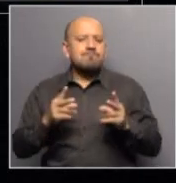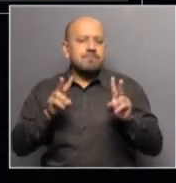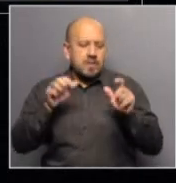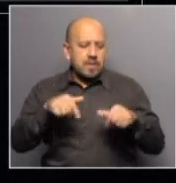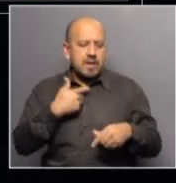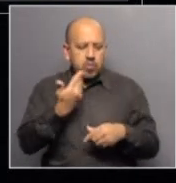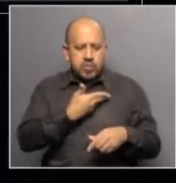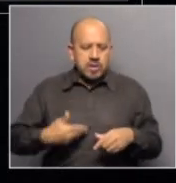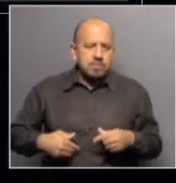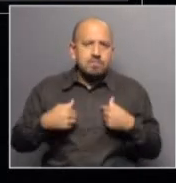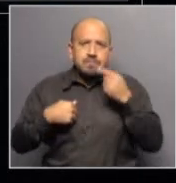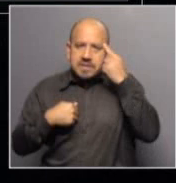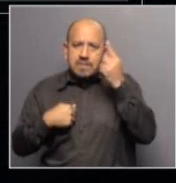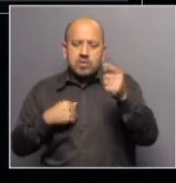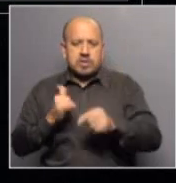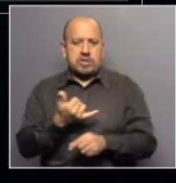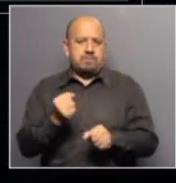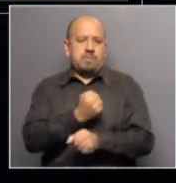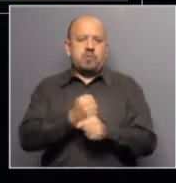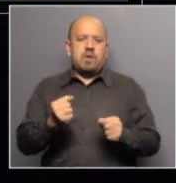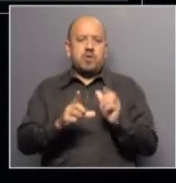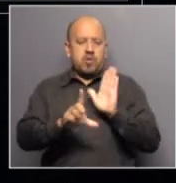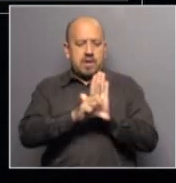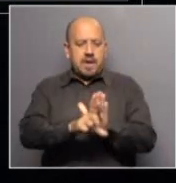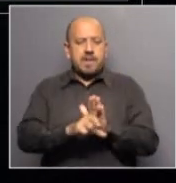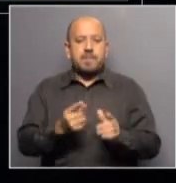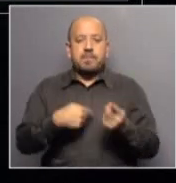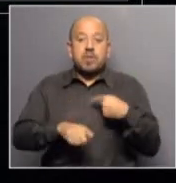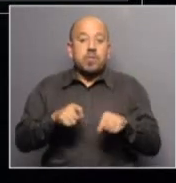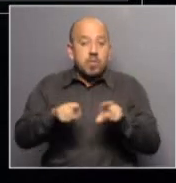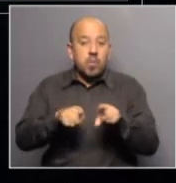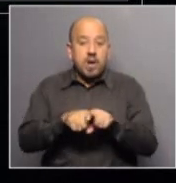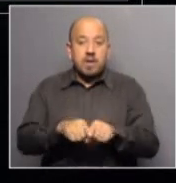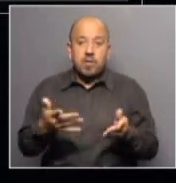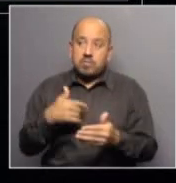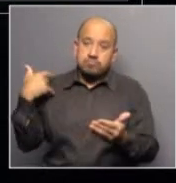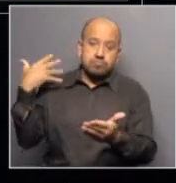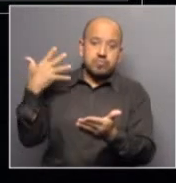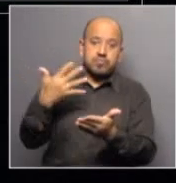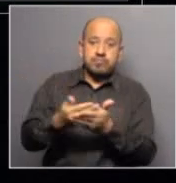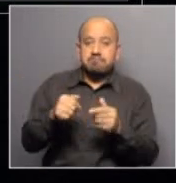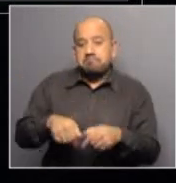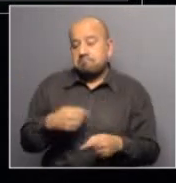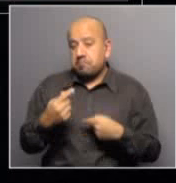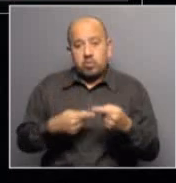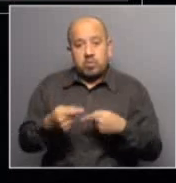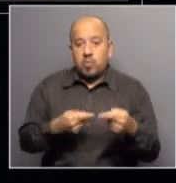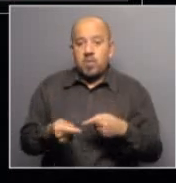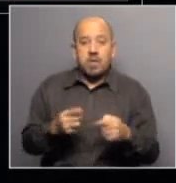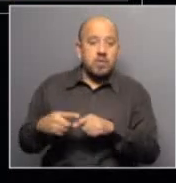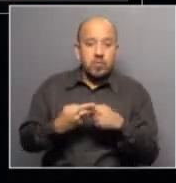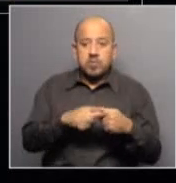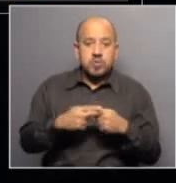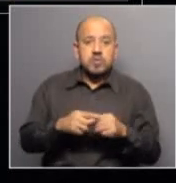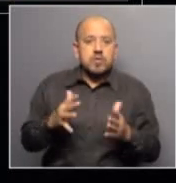creíamos de alguna manera saldado, incluso regulado por una ley, pero bueno, aún así, en estos últimos tiempos y desde el verano hasta parte quizás, hemos tenido una cantidad de